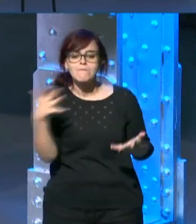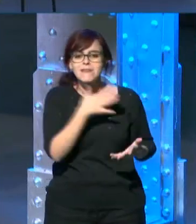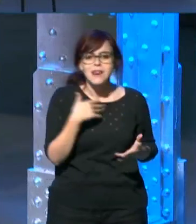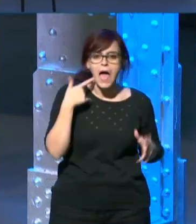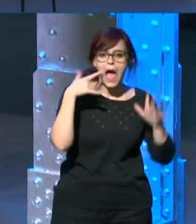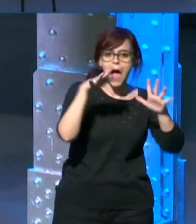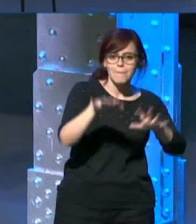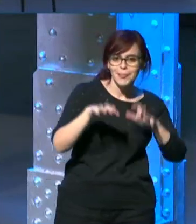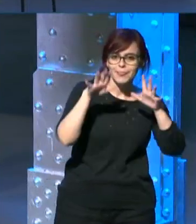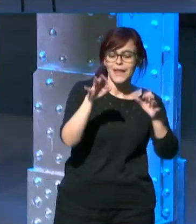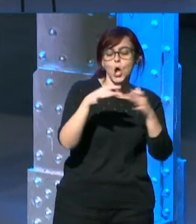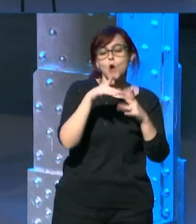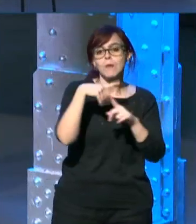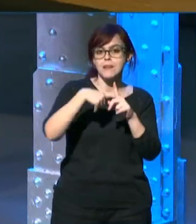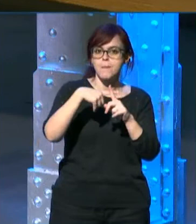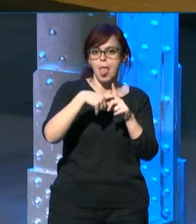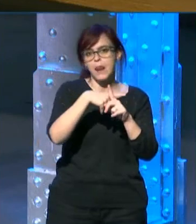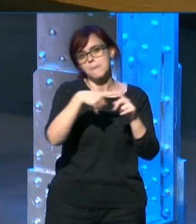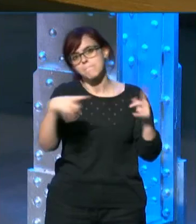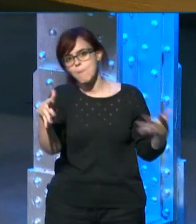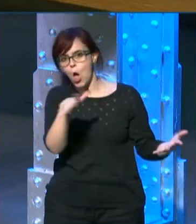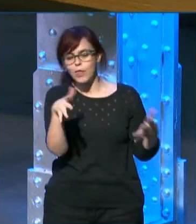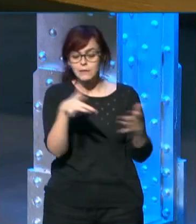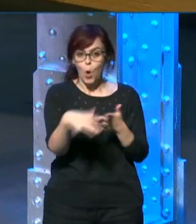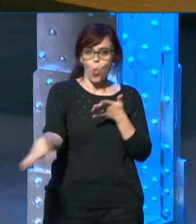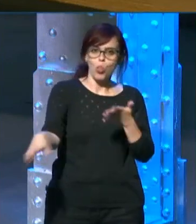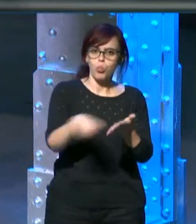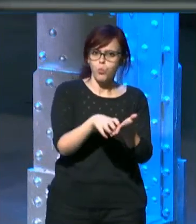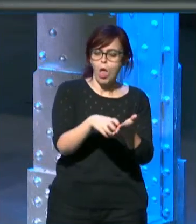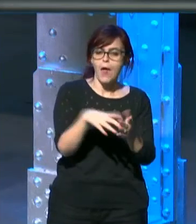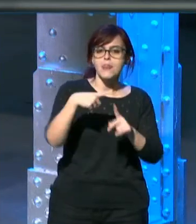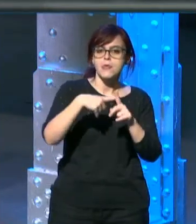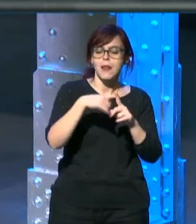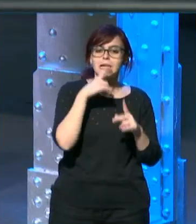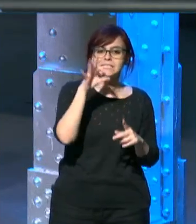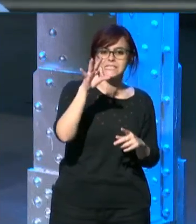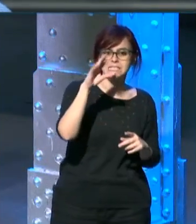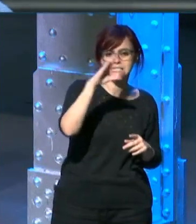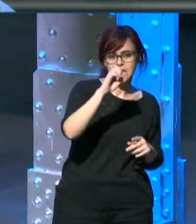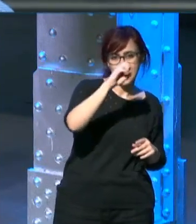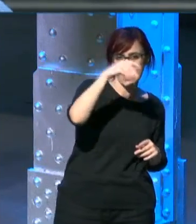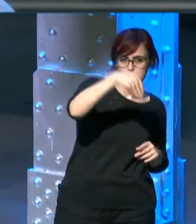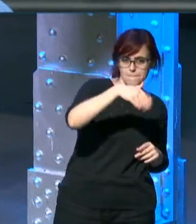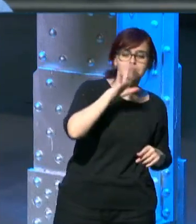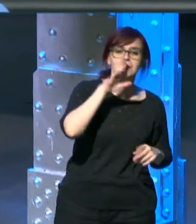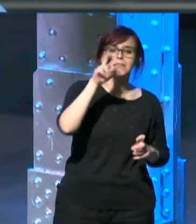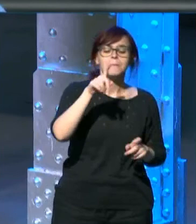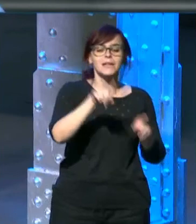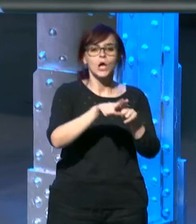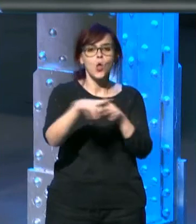tienes un nivel moderado o alto de incertidumbre, pues te vendría bien Scrum. Te mueves en un mundo de elevada